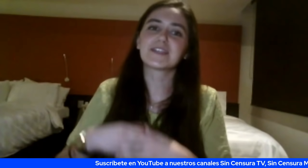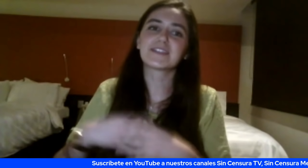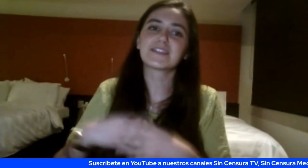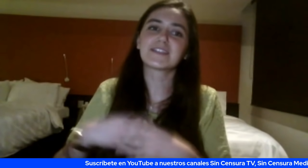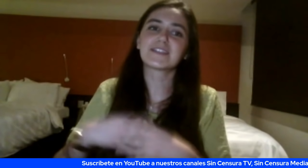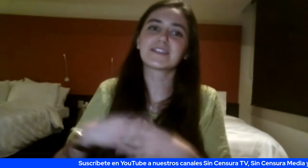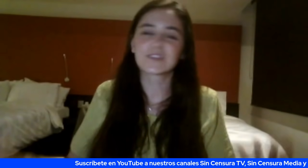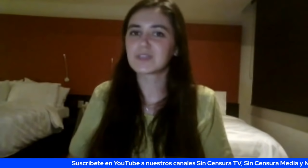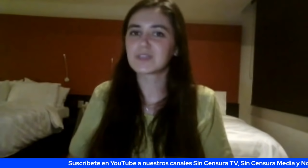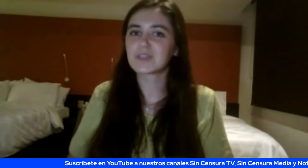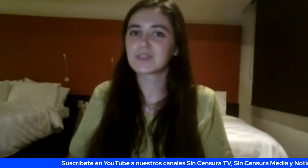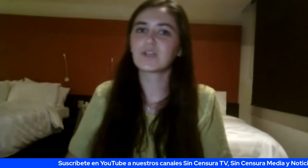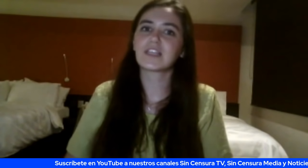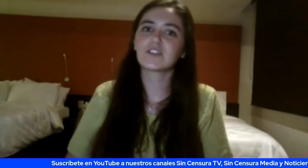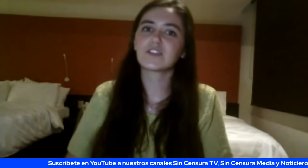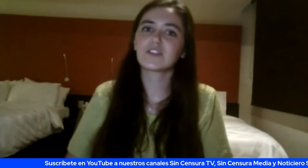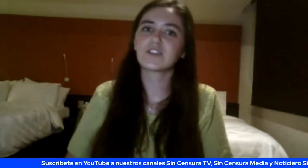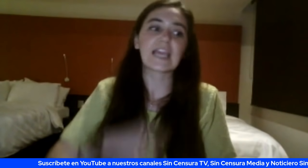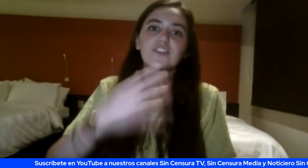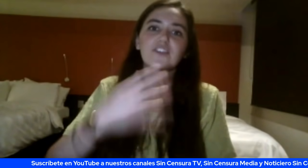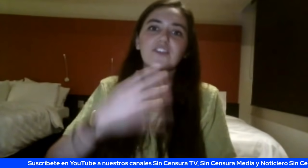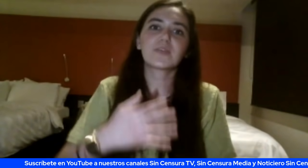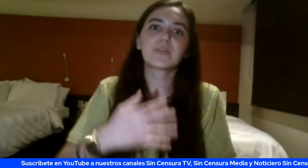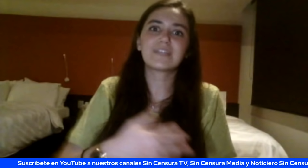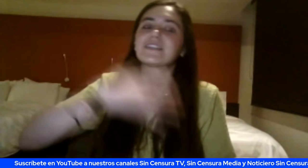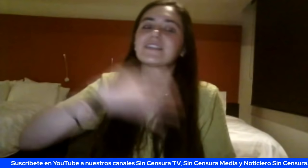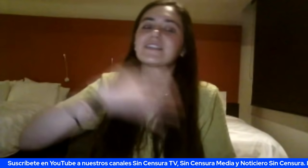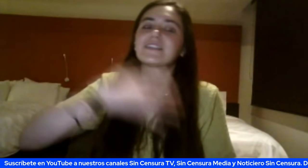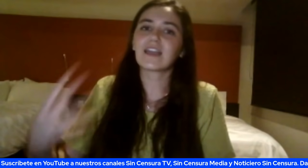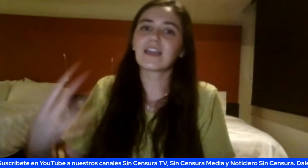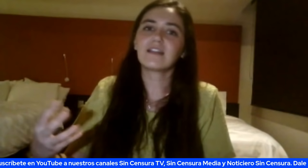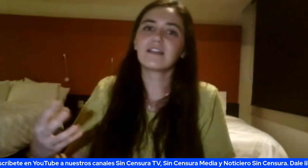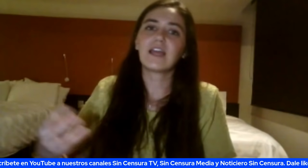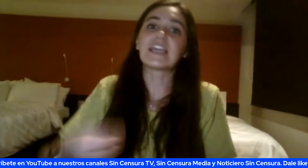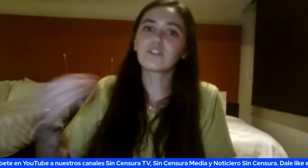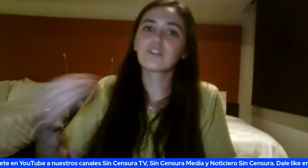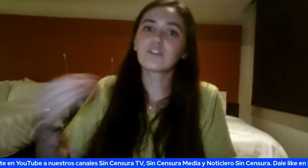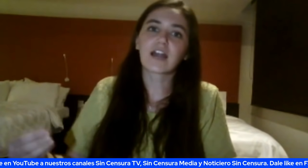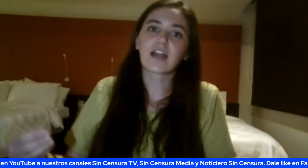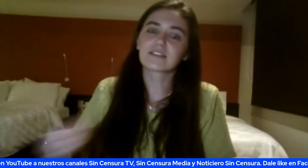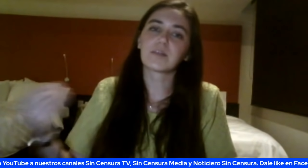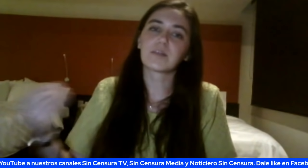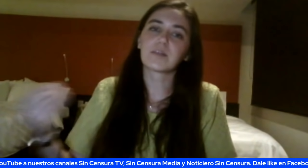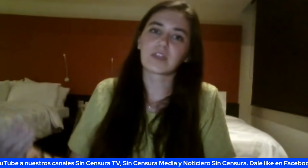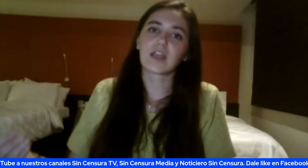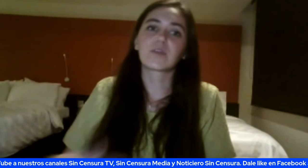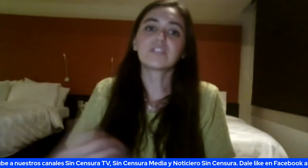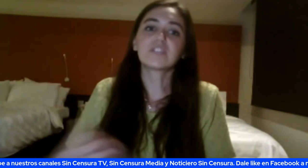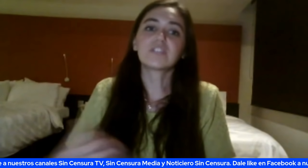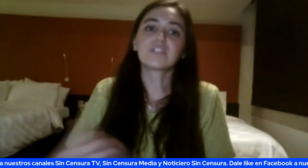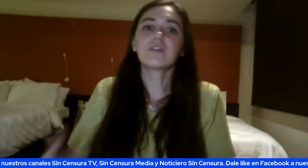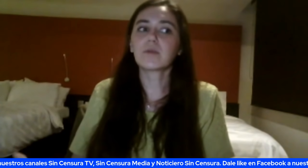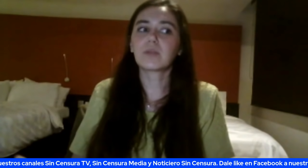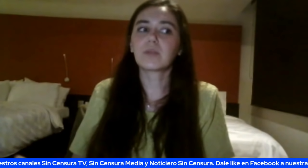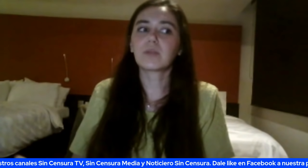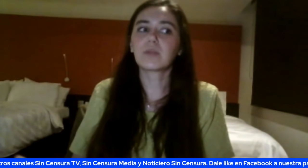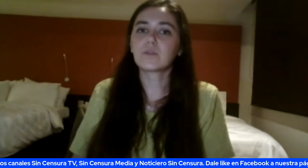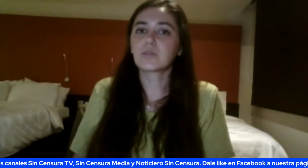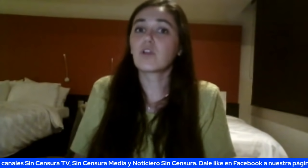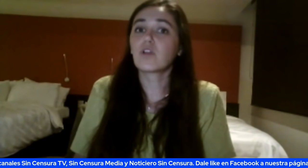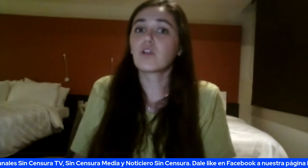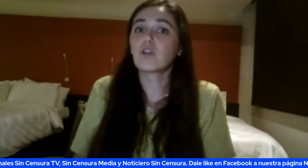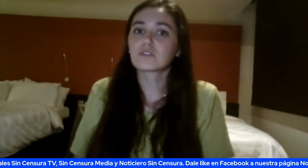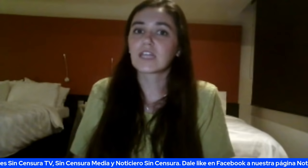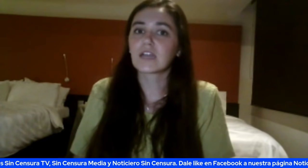opiniones y de posicionamientos políticos que ellos más bien decidían ignorar desde el poder. Por eso ahora le llaman polarización, porque